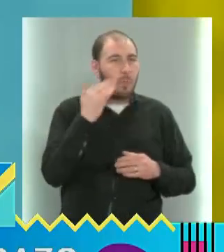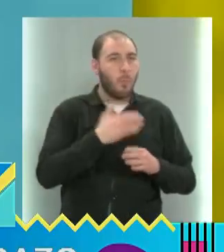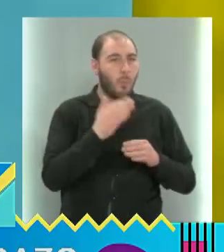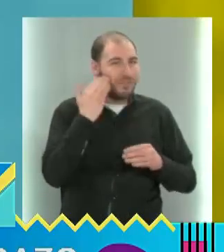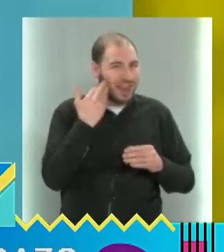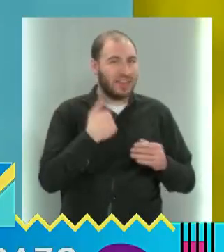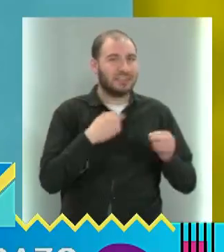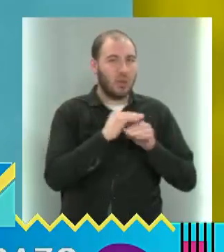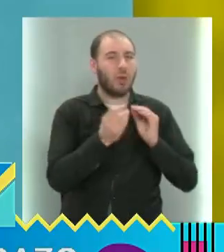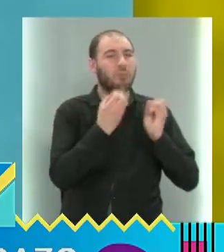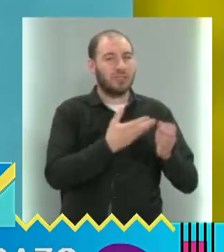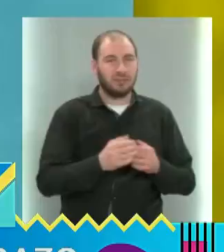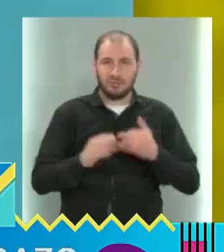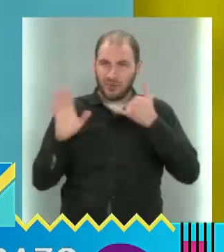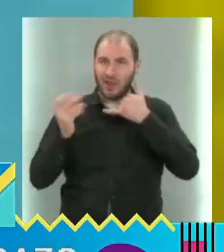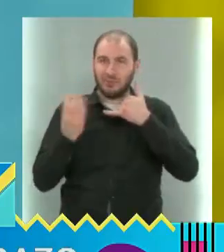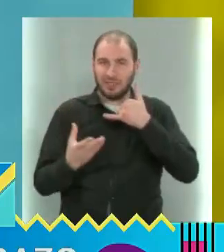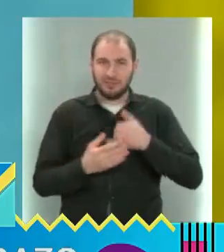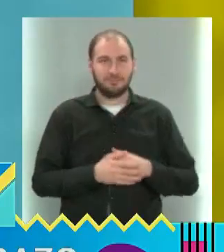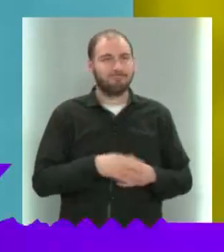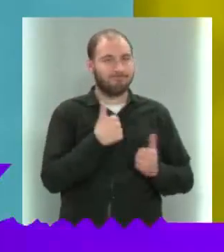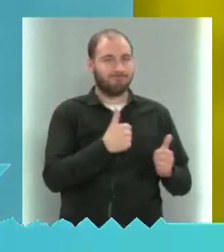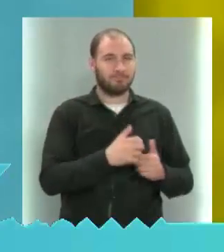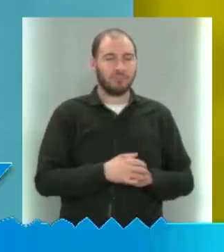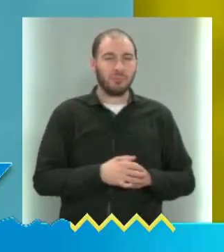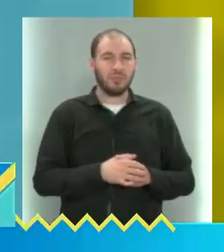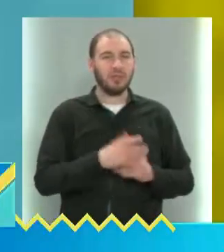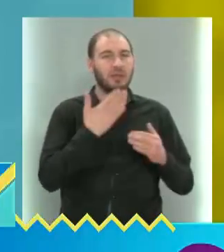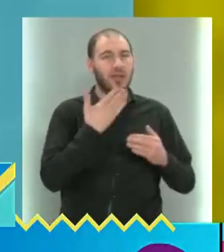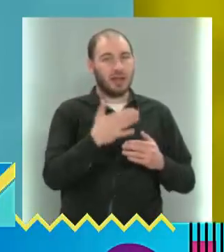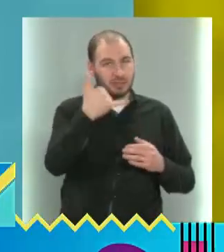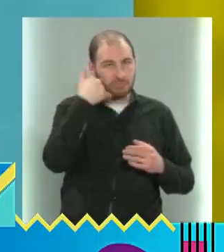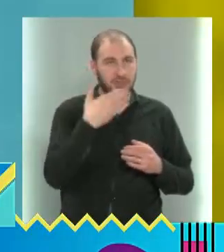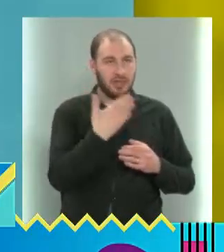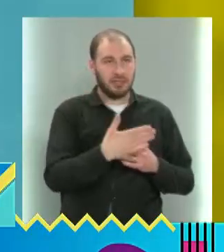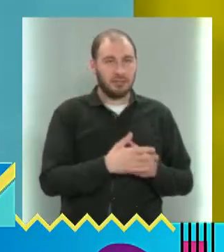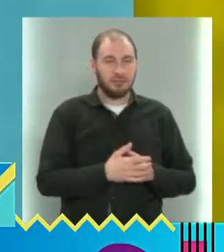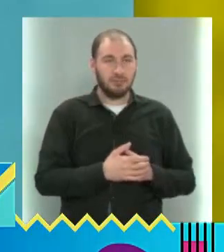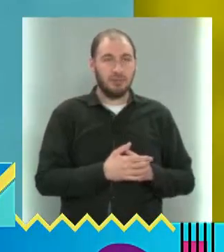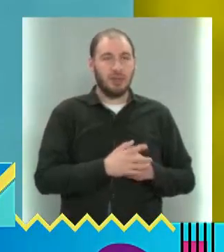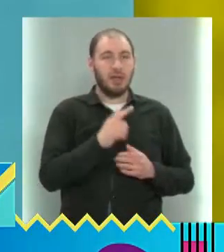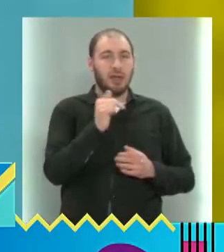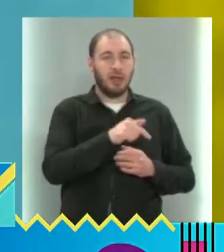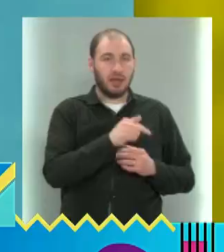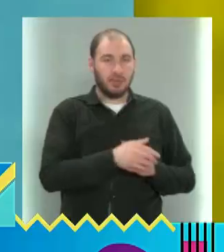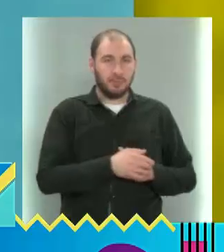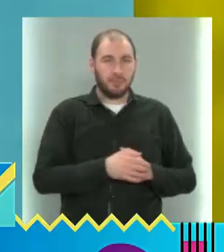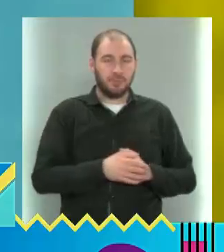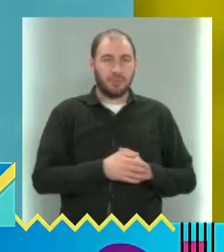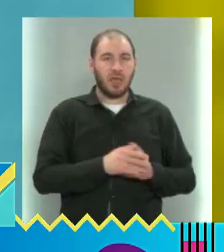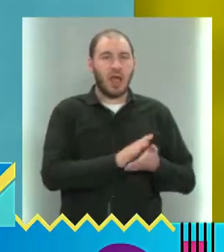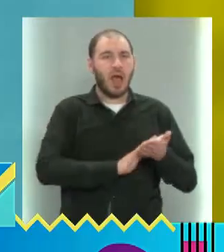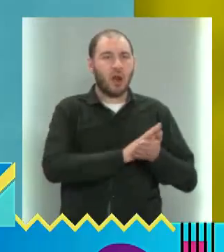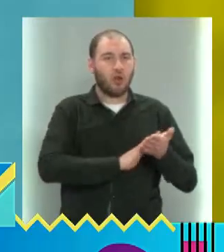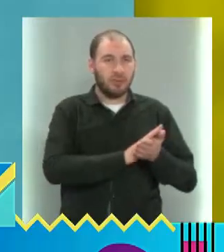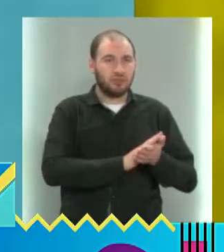Fernando Oviedo te saluda. ¿Cómo estás? ¿Qué tal? ¿Cómo estás? Bien, muy bien. Bueno, muchas gracias por la comunicación y bueno, ir básicamente a los